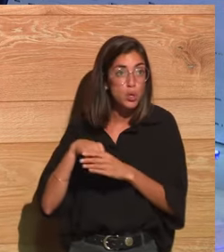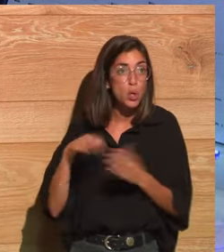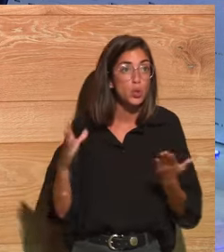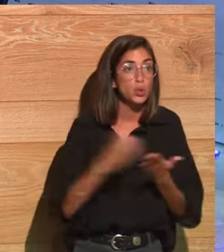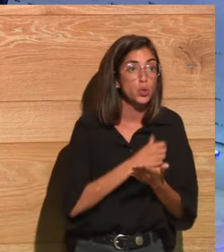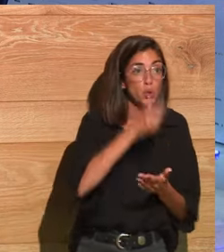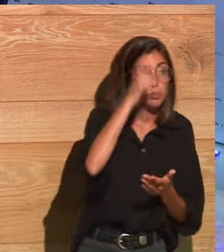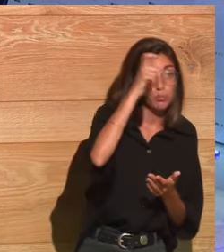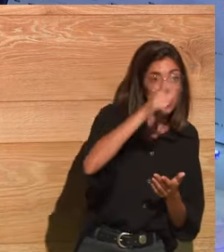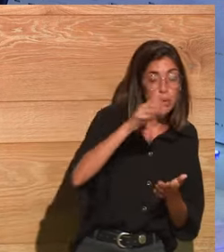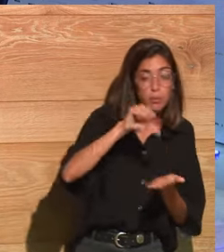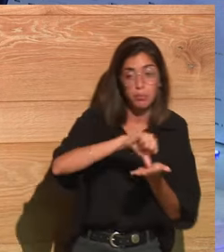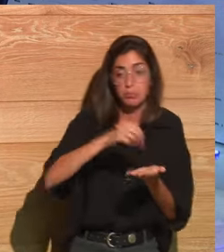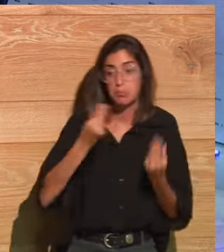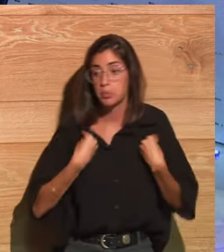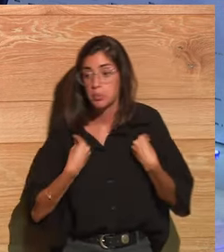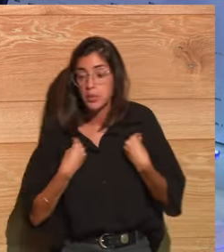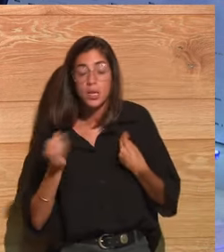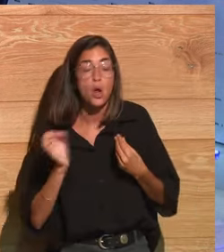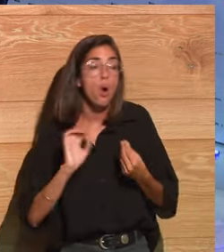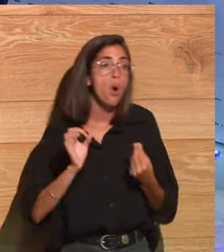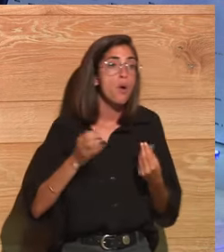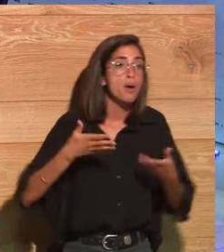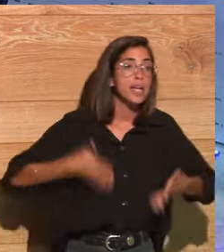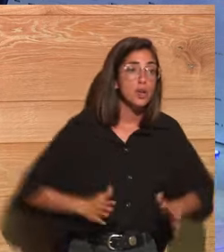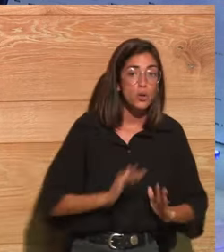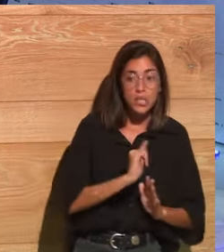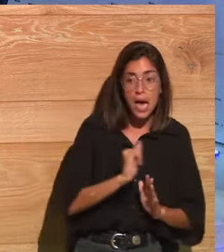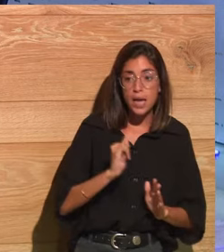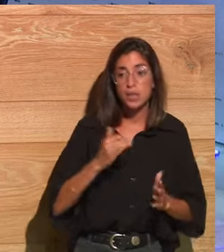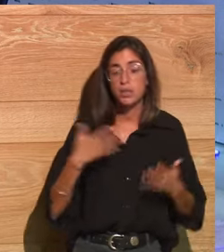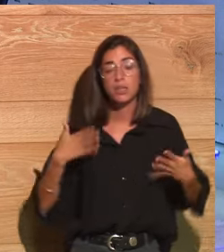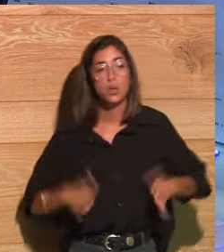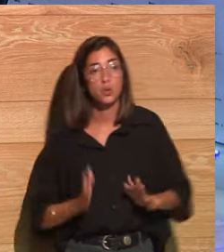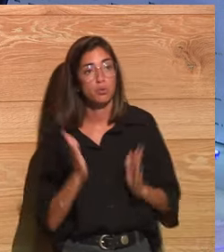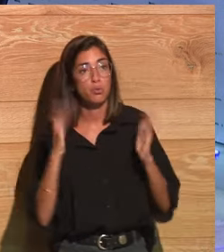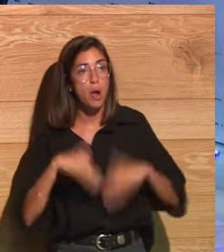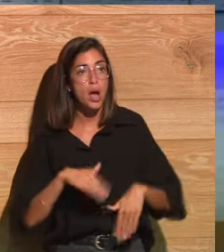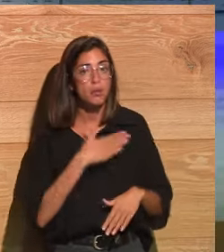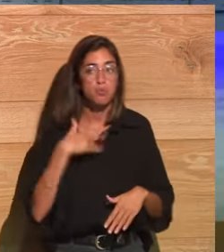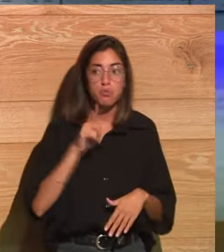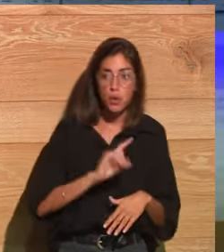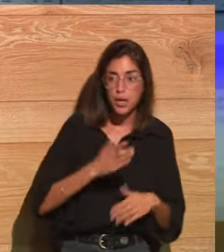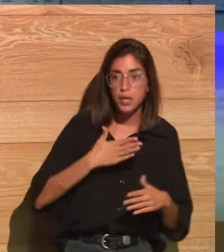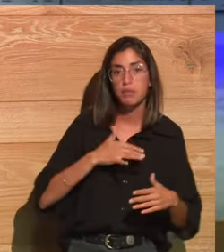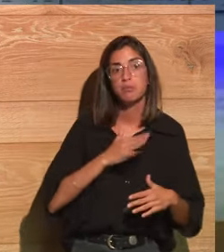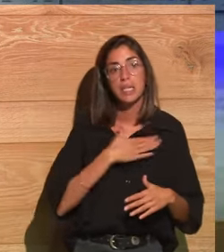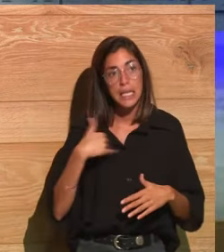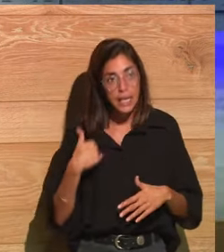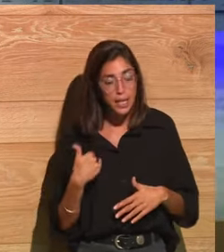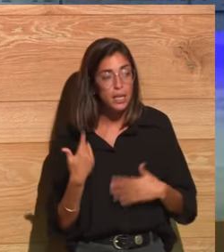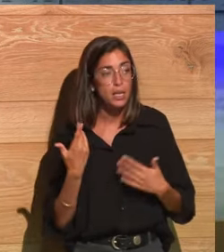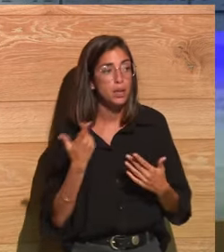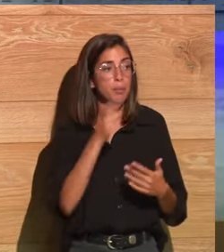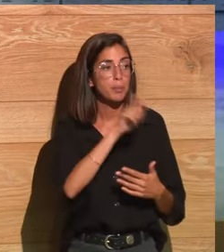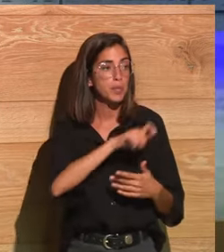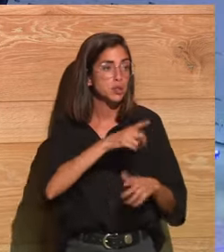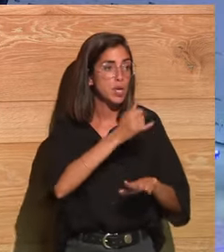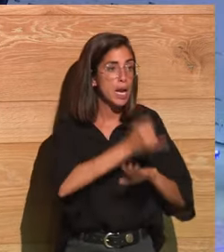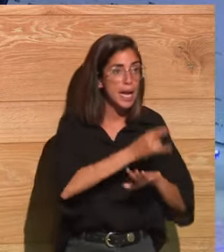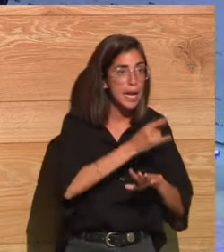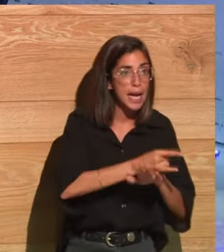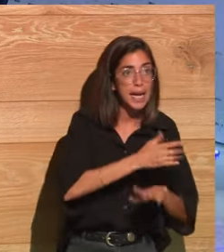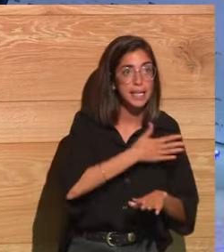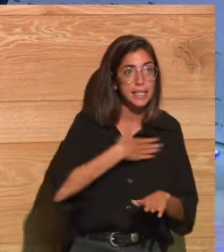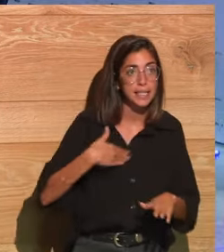tener hijos, el otro no quiere tenerlos, uno quiere vivir aislado, otro quiere vivir de fiesta. Y todo tiene que caber. Y uno quiere comer carne y otro no quiere comer. O sea,